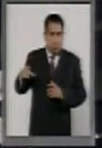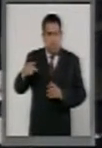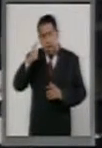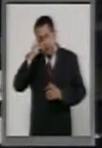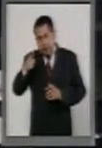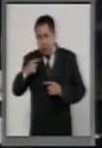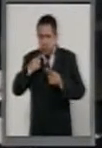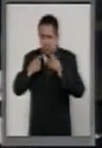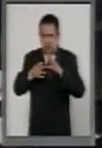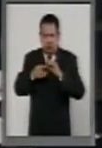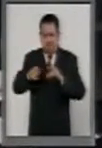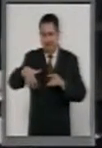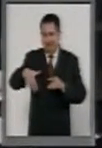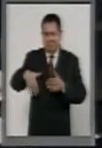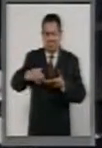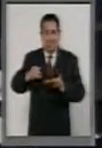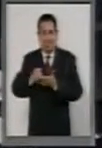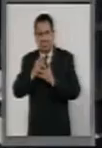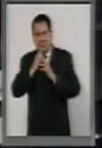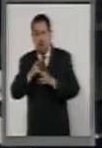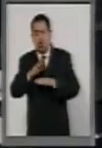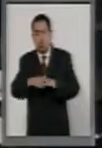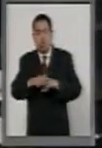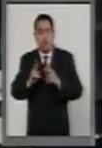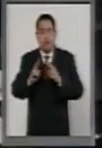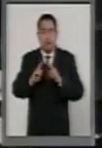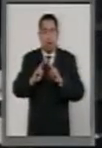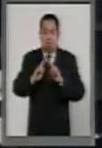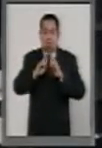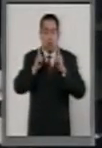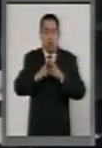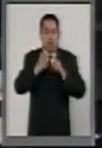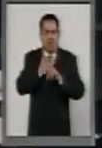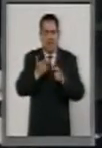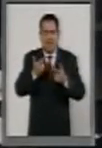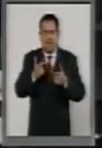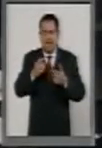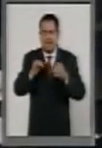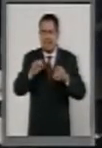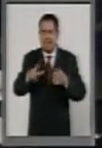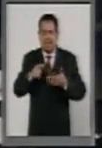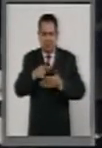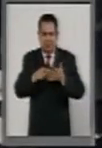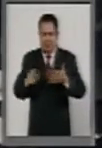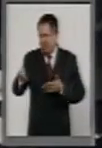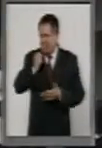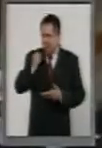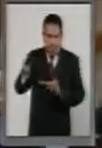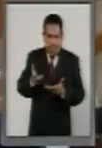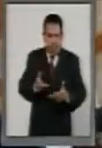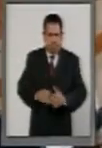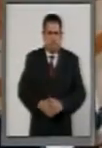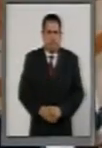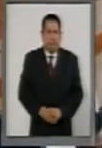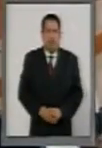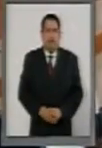para hablar a favor del dictamen sobre la Unión Americana de Libertades Civiles. Tiene la palabra, senadora.